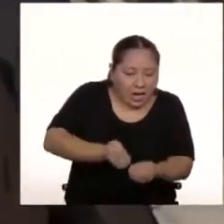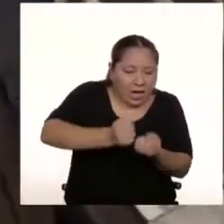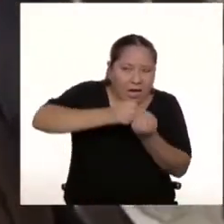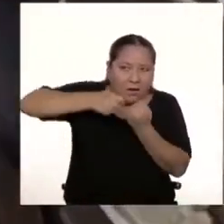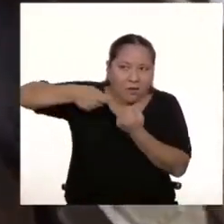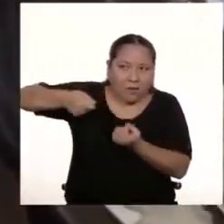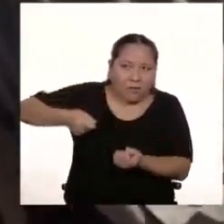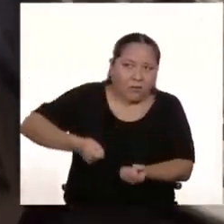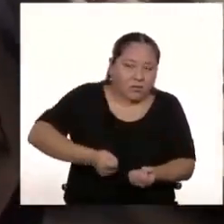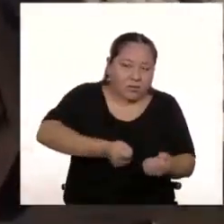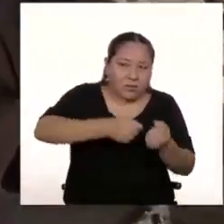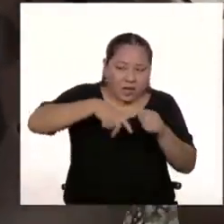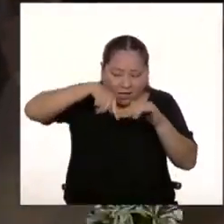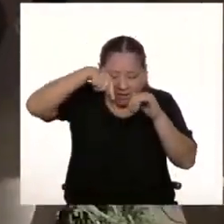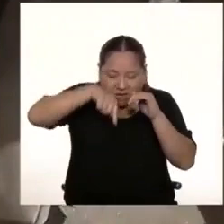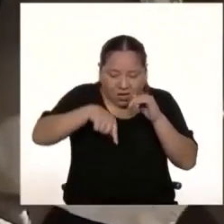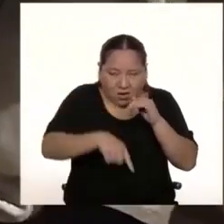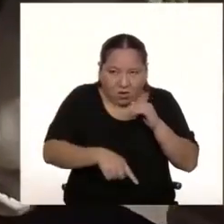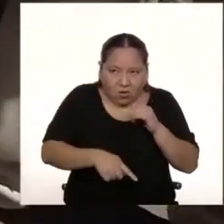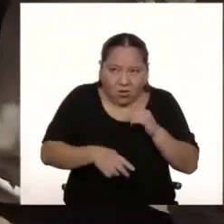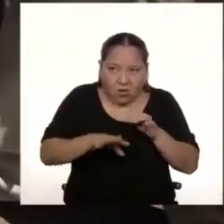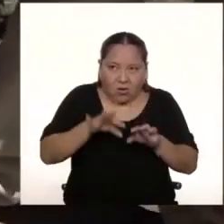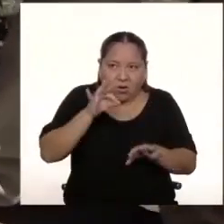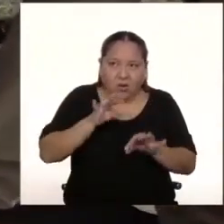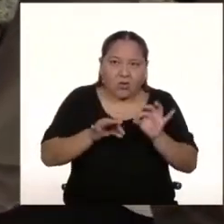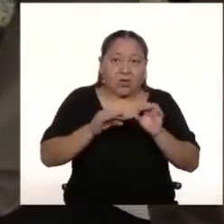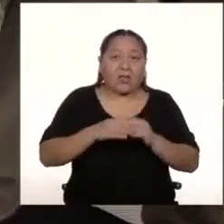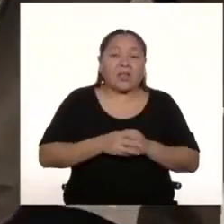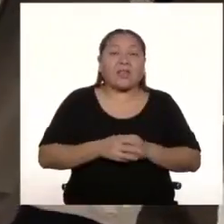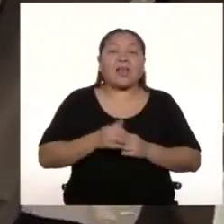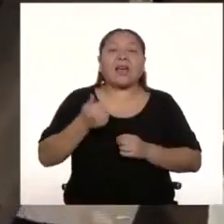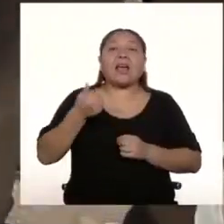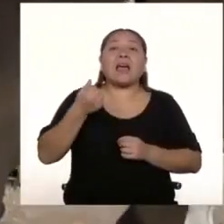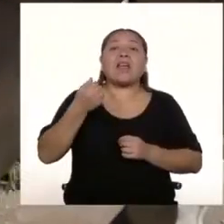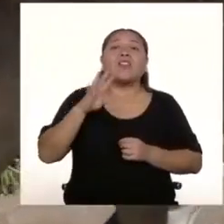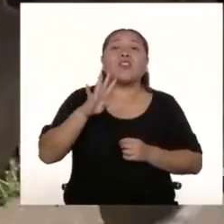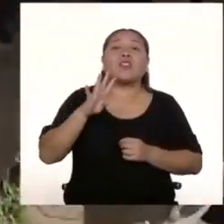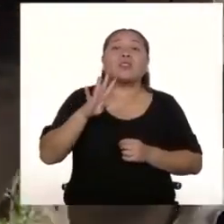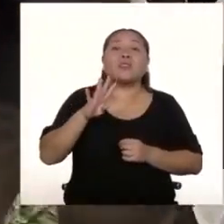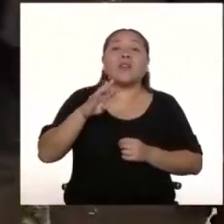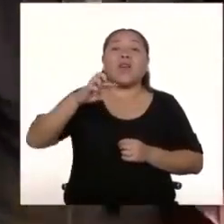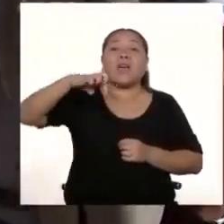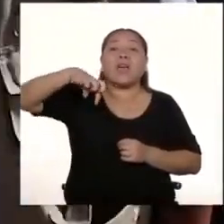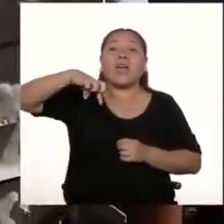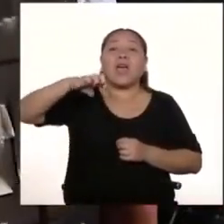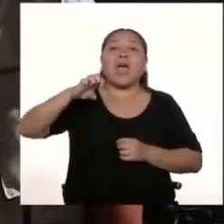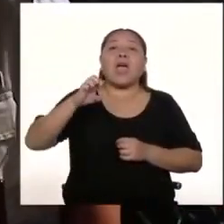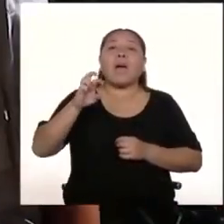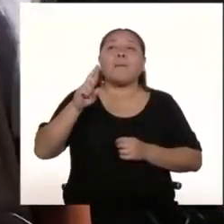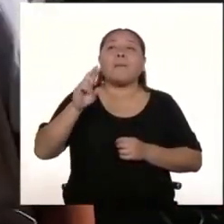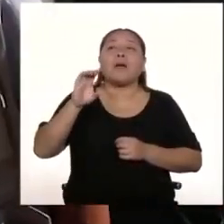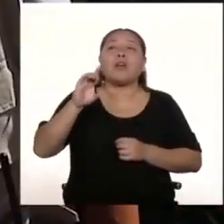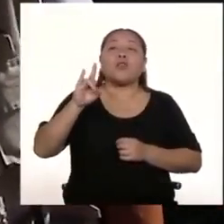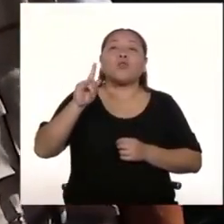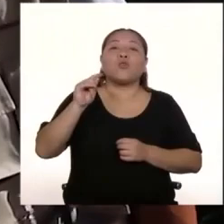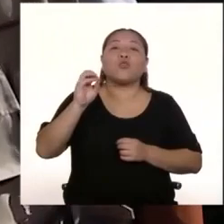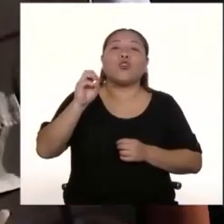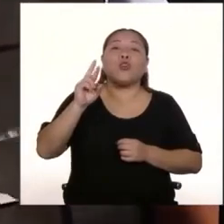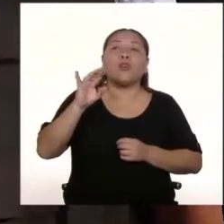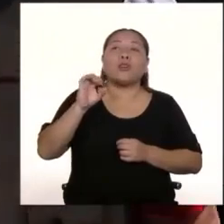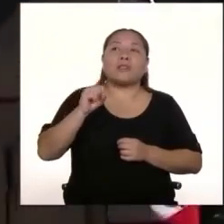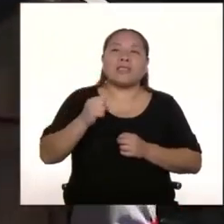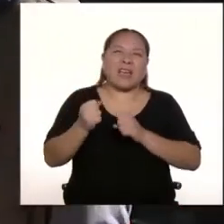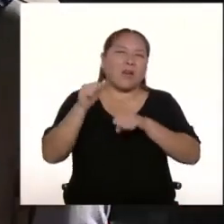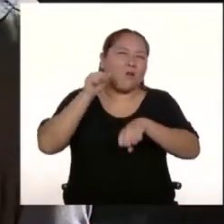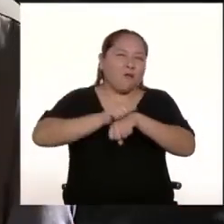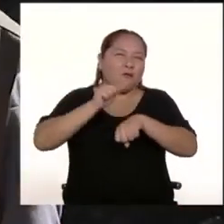aquí, por aquí abajo, adelante, 14 percutores de material más resistente que el